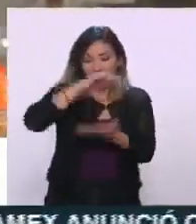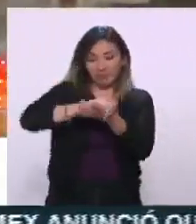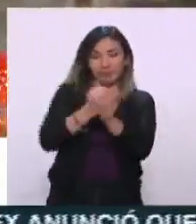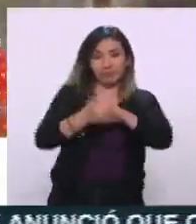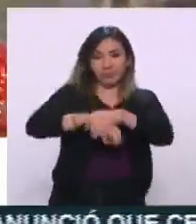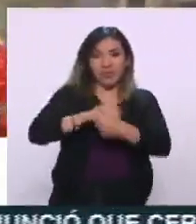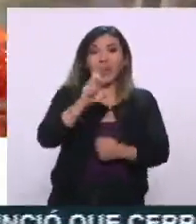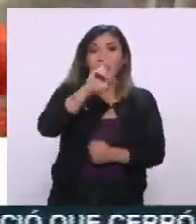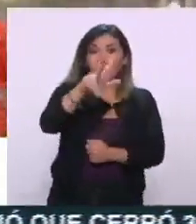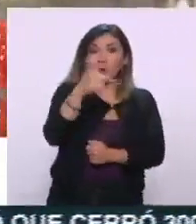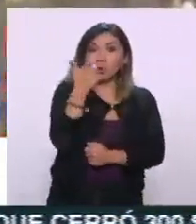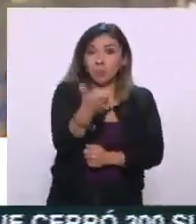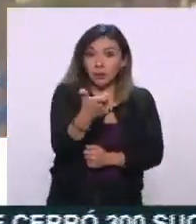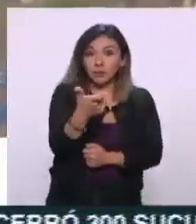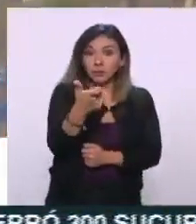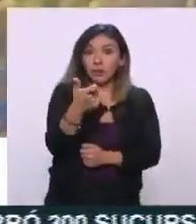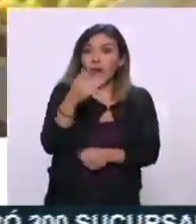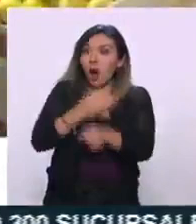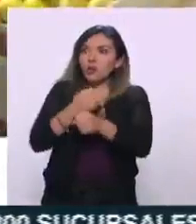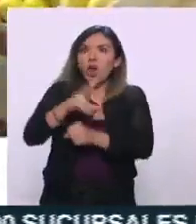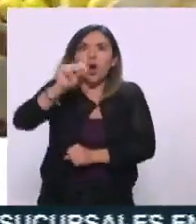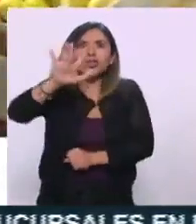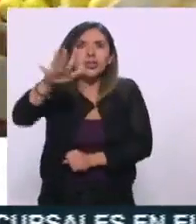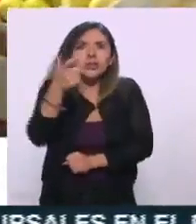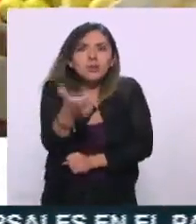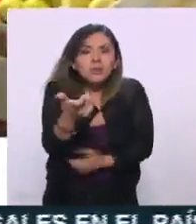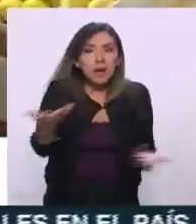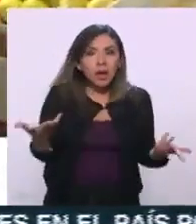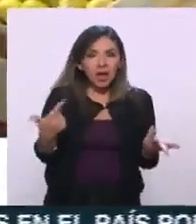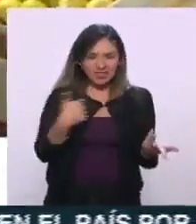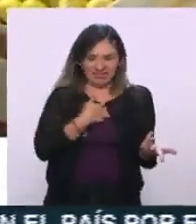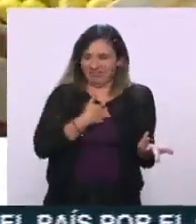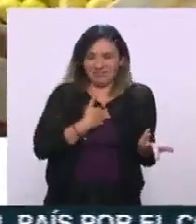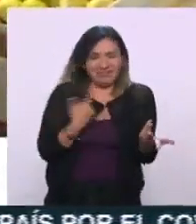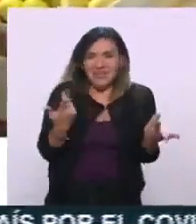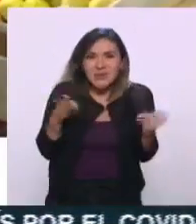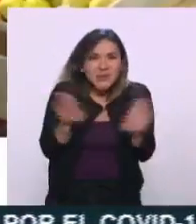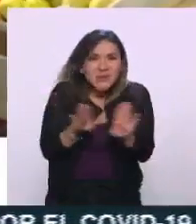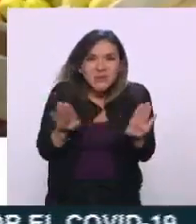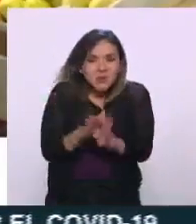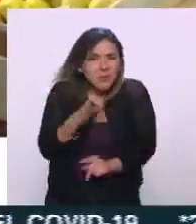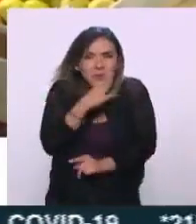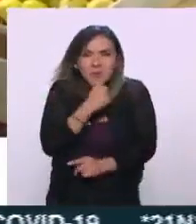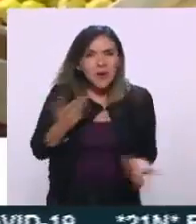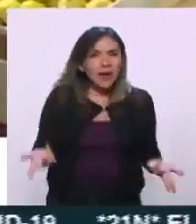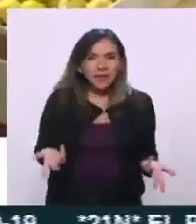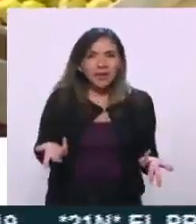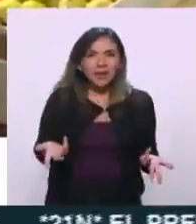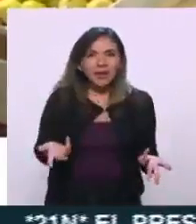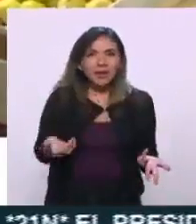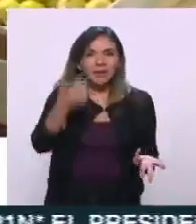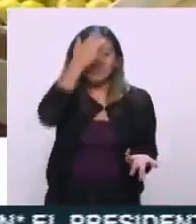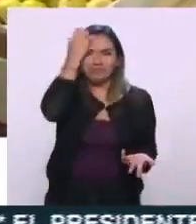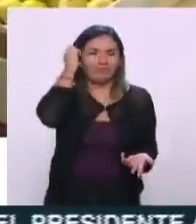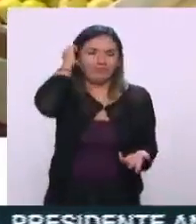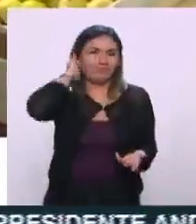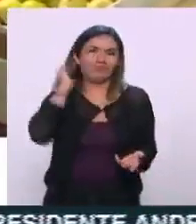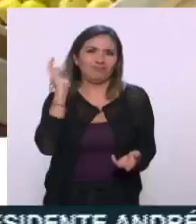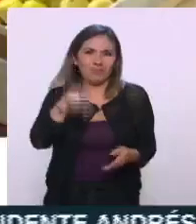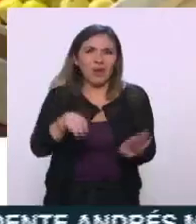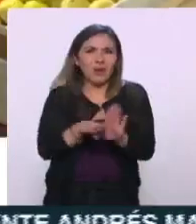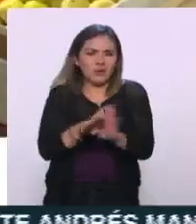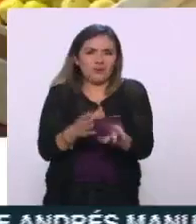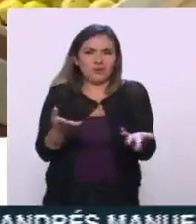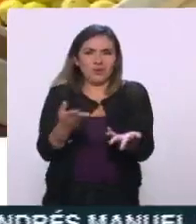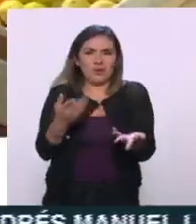en 38 pesos lo compré en 85 y yo así de, no, bueno, o sea, o me espera